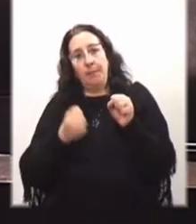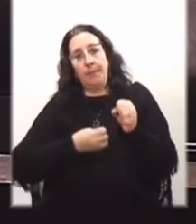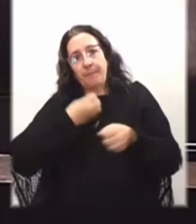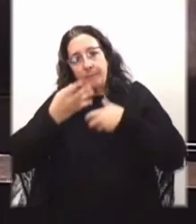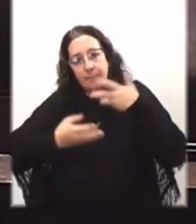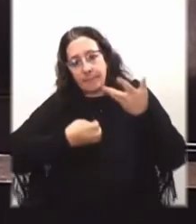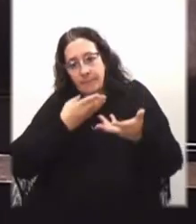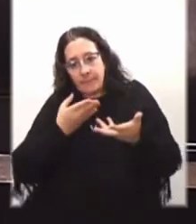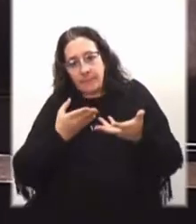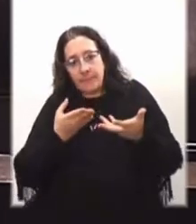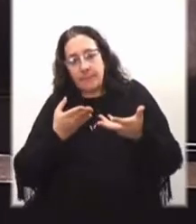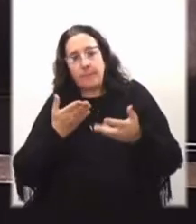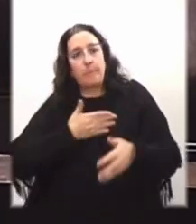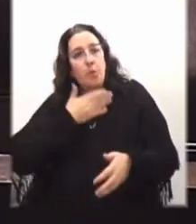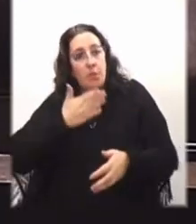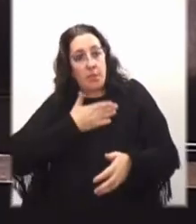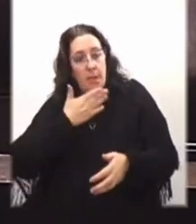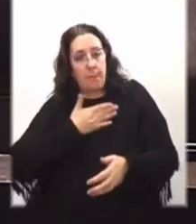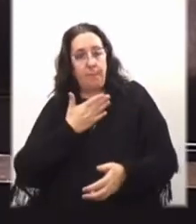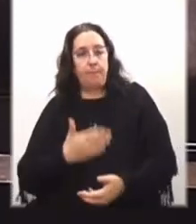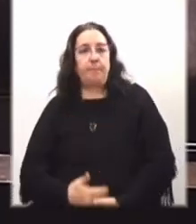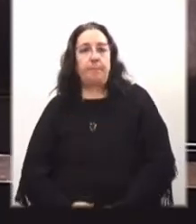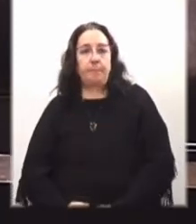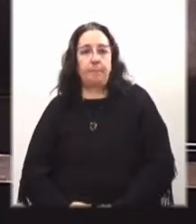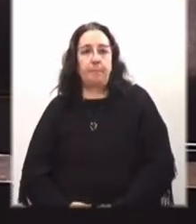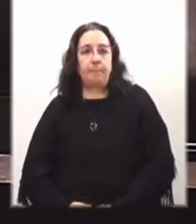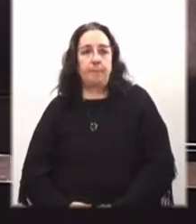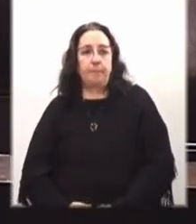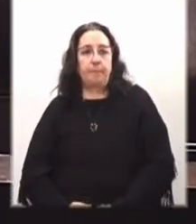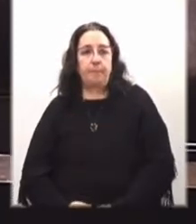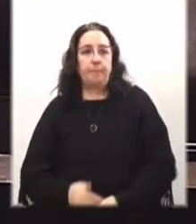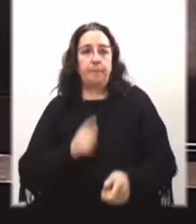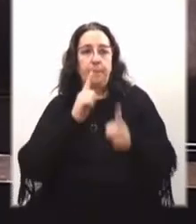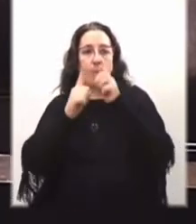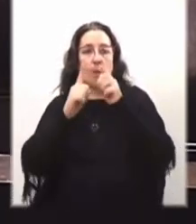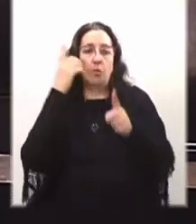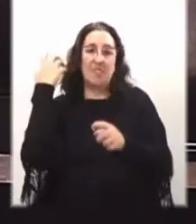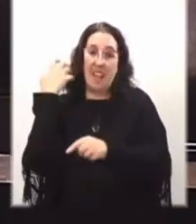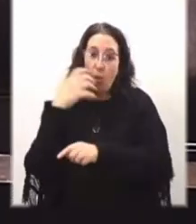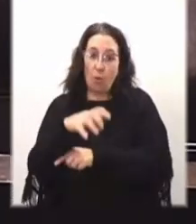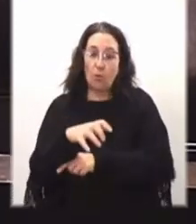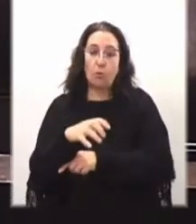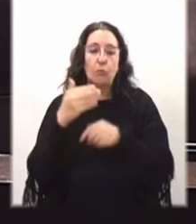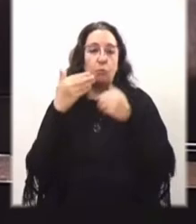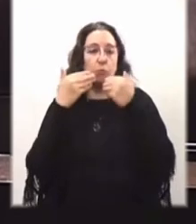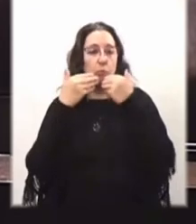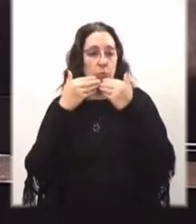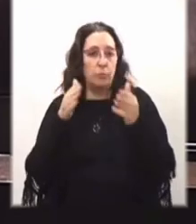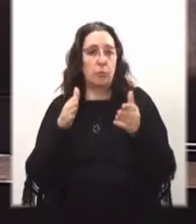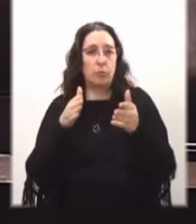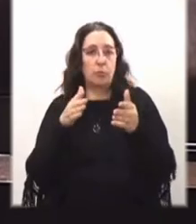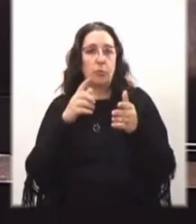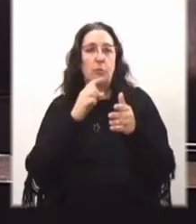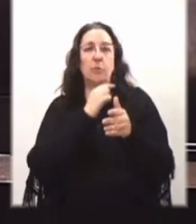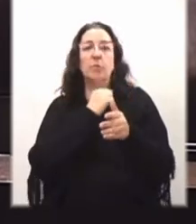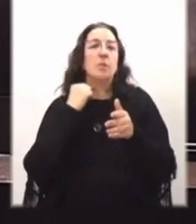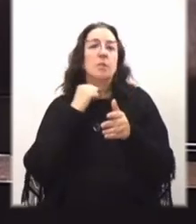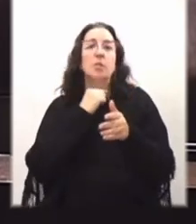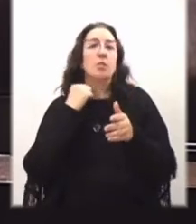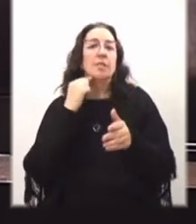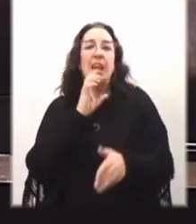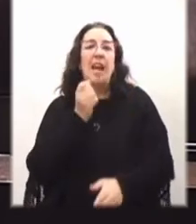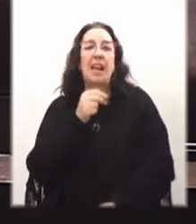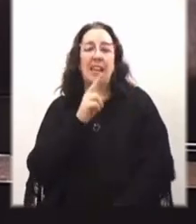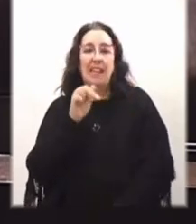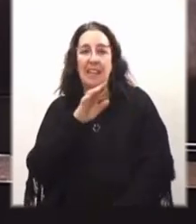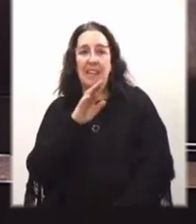expresarse y puede protestar. El 11 de agosto había empezado los sacerdotes Luis Pérez Aguirre, Perico